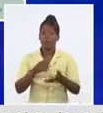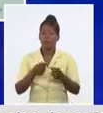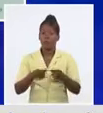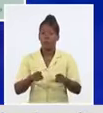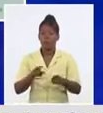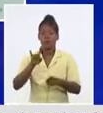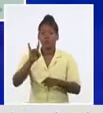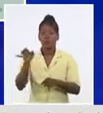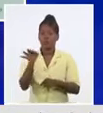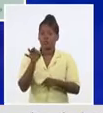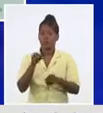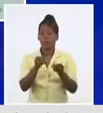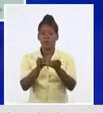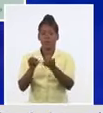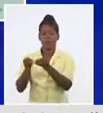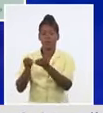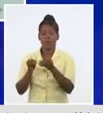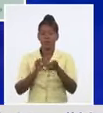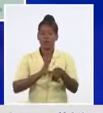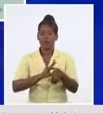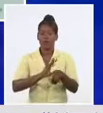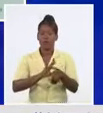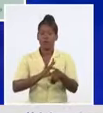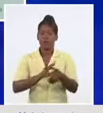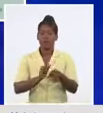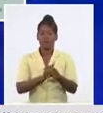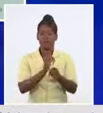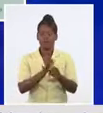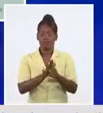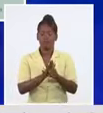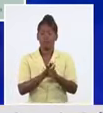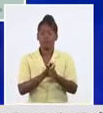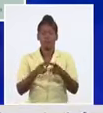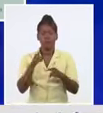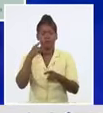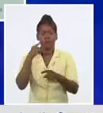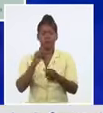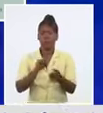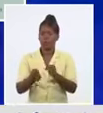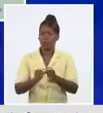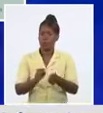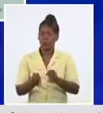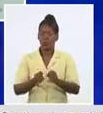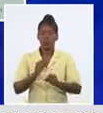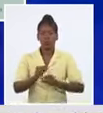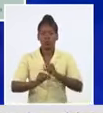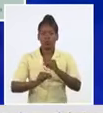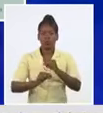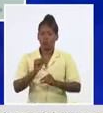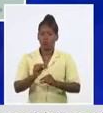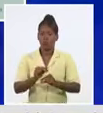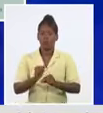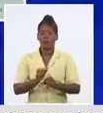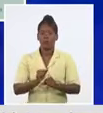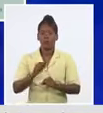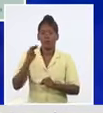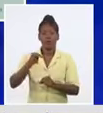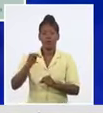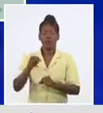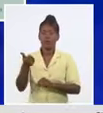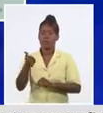de sus 10 municipios. Otra provincia que logra contener la pandemia, Majagua hoy con 10 casos